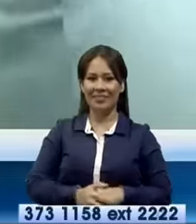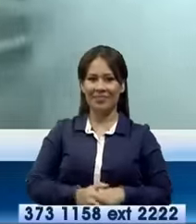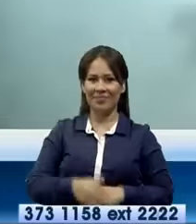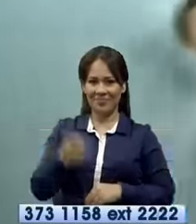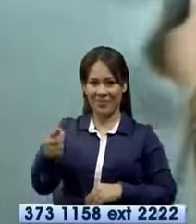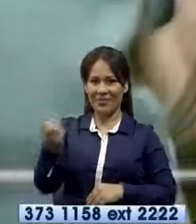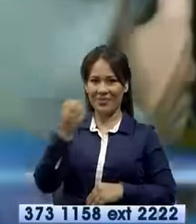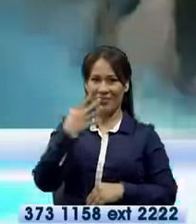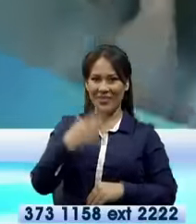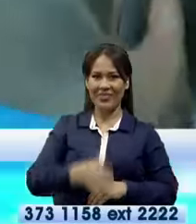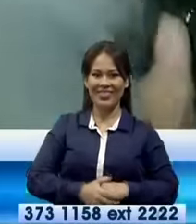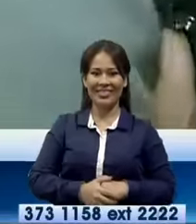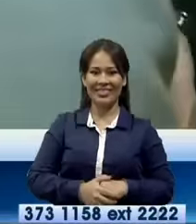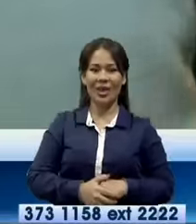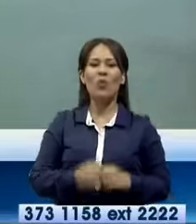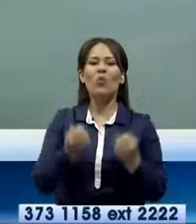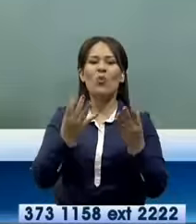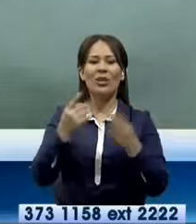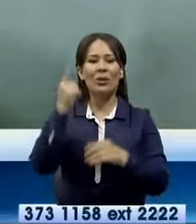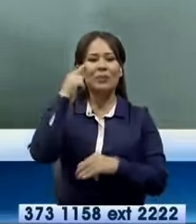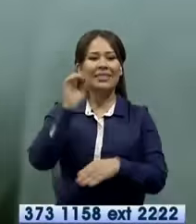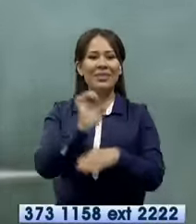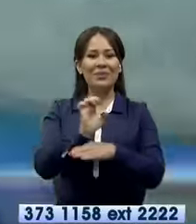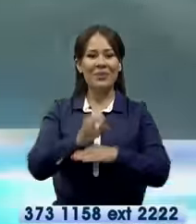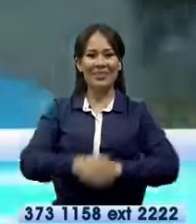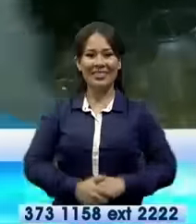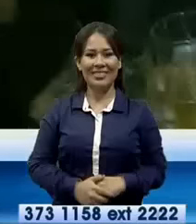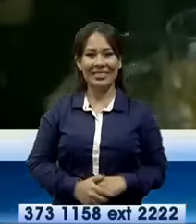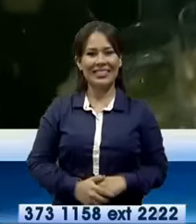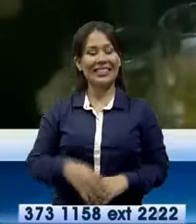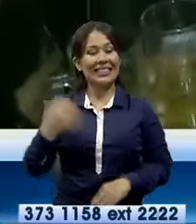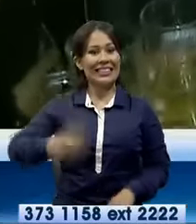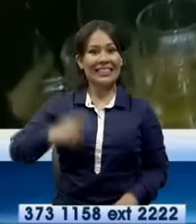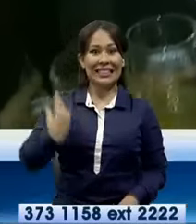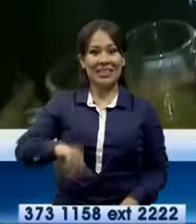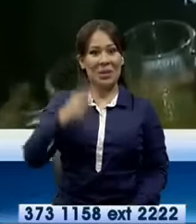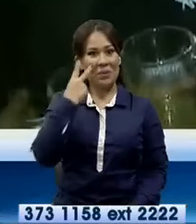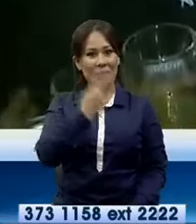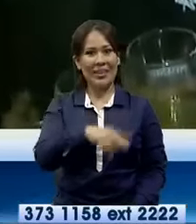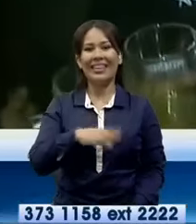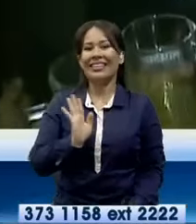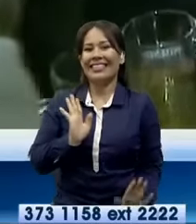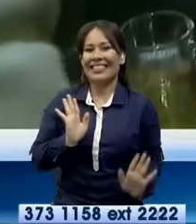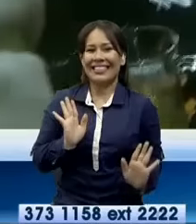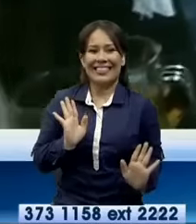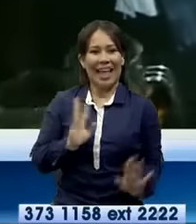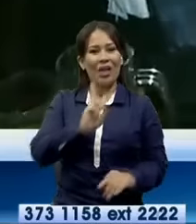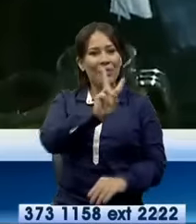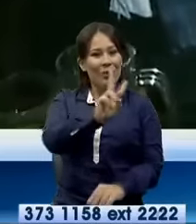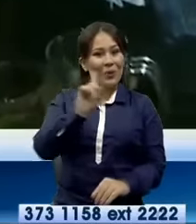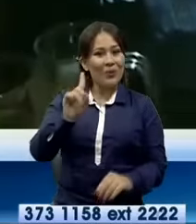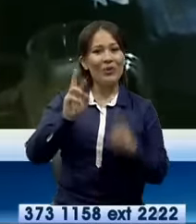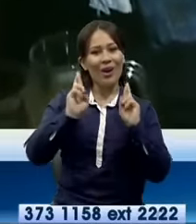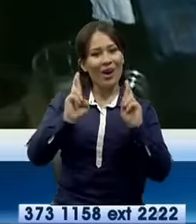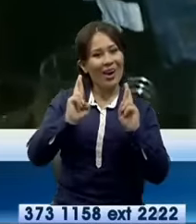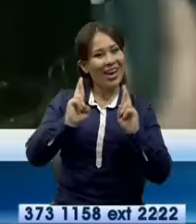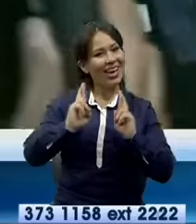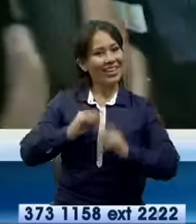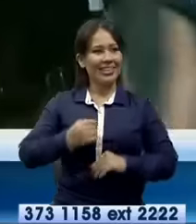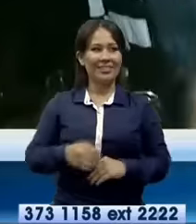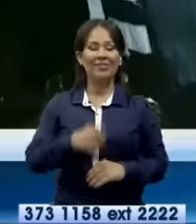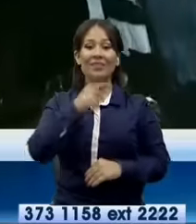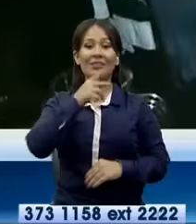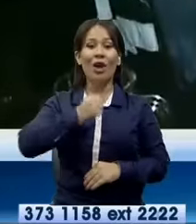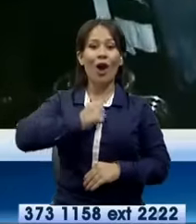Coméntame cuánto va a quedar Ecuador. Sus, así como va, no, mentira. 2-1 tenemos la esperanza, 2-1. ¿Goles de